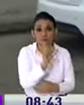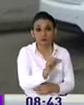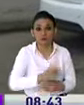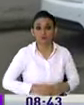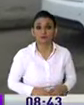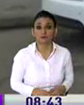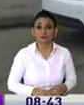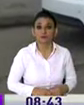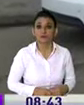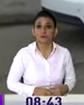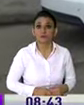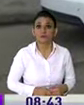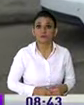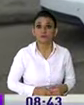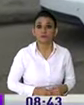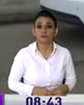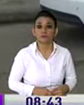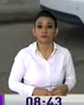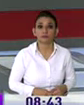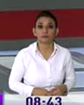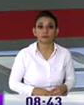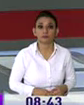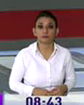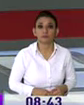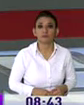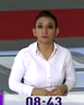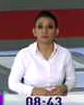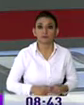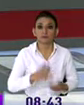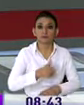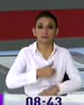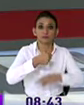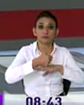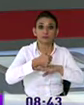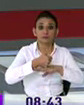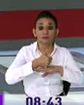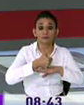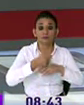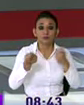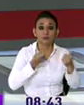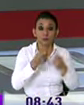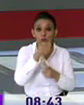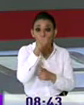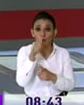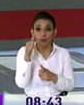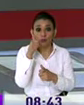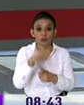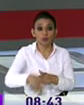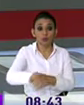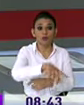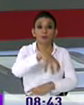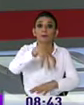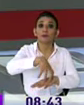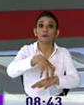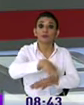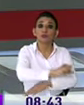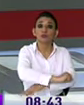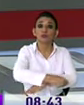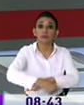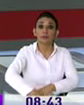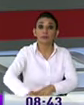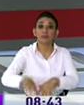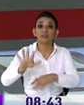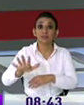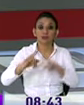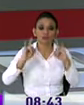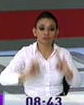Ríos, informó Odette Camacho. Agentes de la Dirección Nacional Antinarcóticos destruyeron en la provincia fronteriza de Sucumbío 5 estructuras